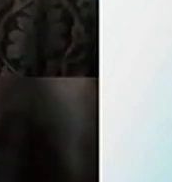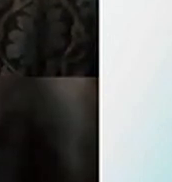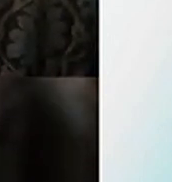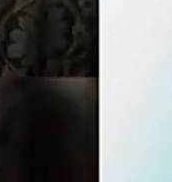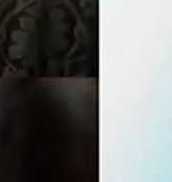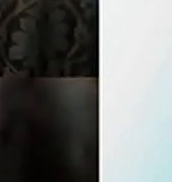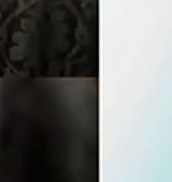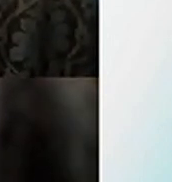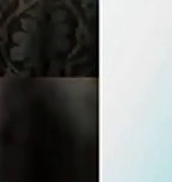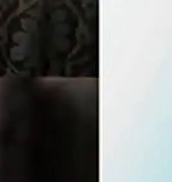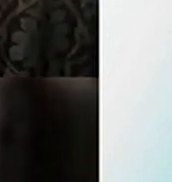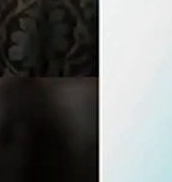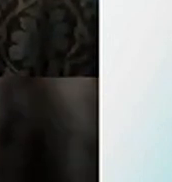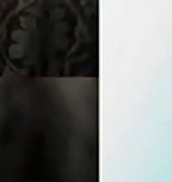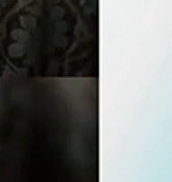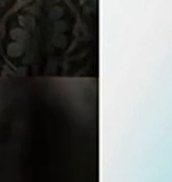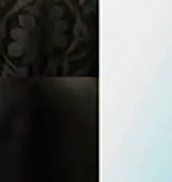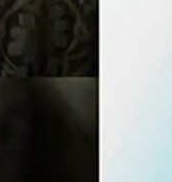Playa.